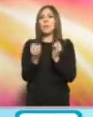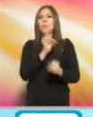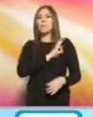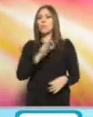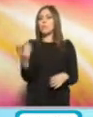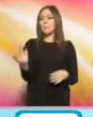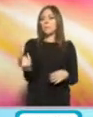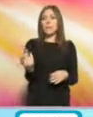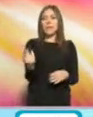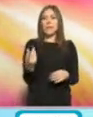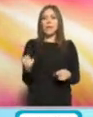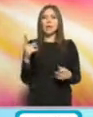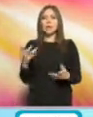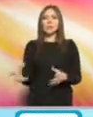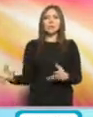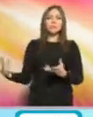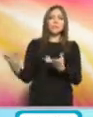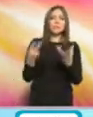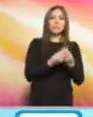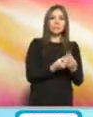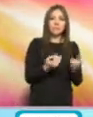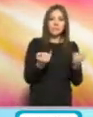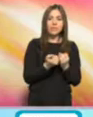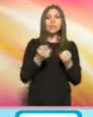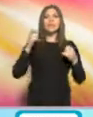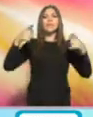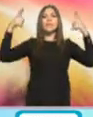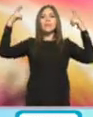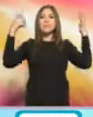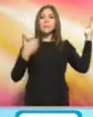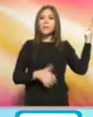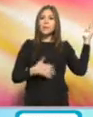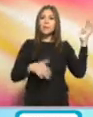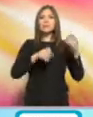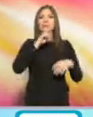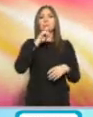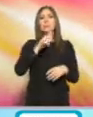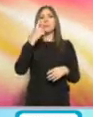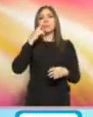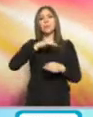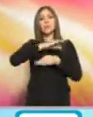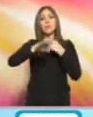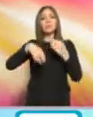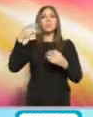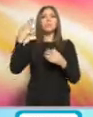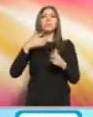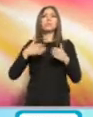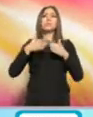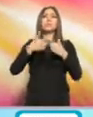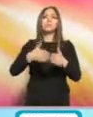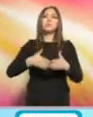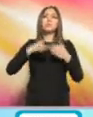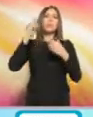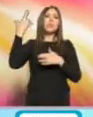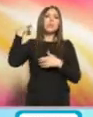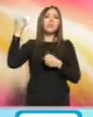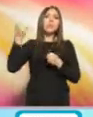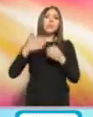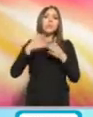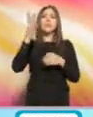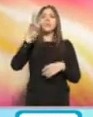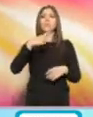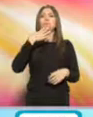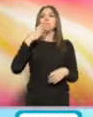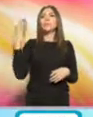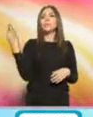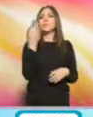perro favorito de su mamá. El mariachi también puede acompañarte. En la trajinera de al lado, para que no suene demasiado fuerte. Oye, ¿qué tal la comida, Deliciosa